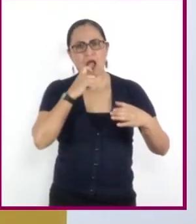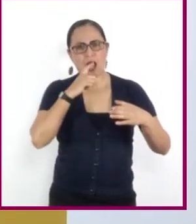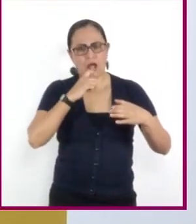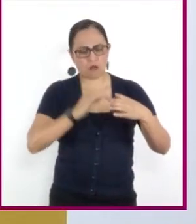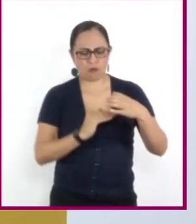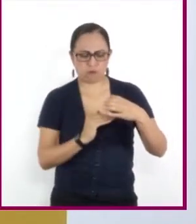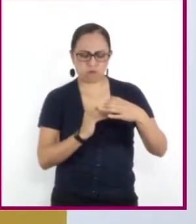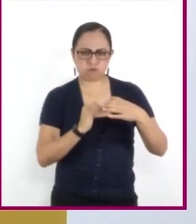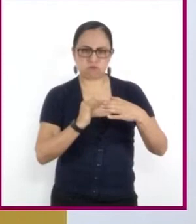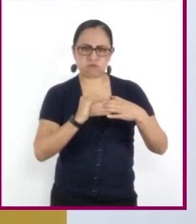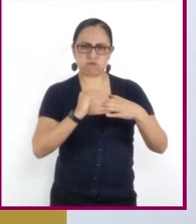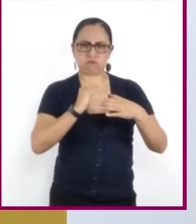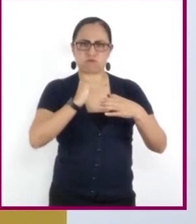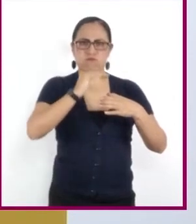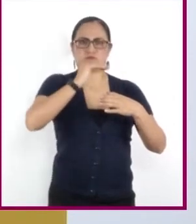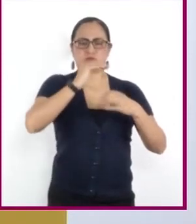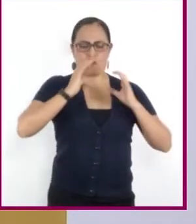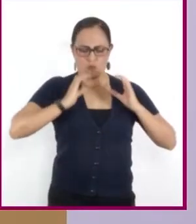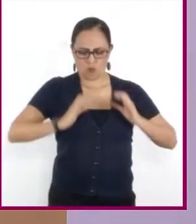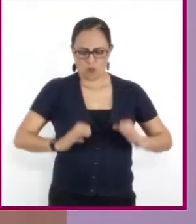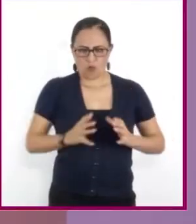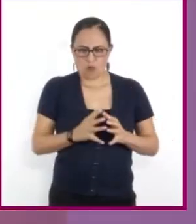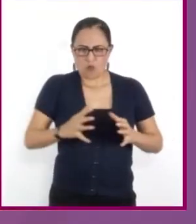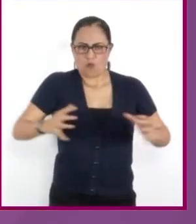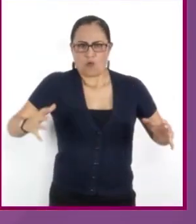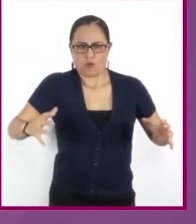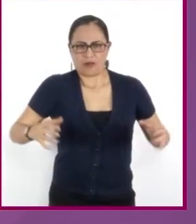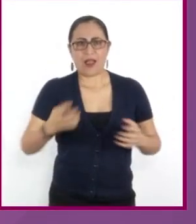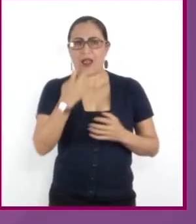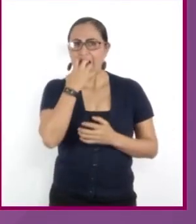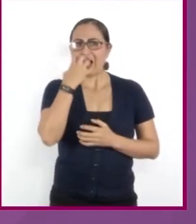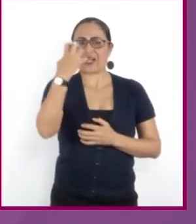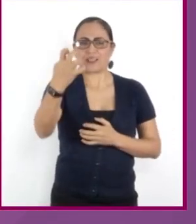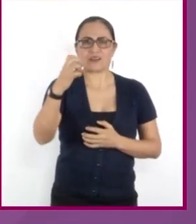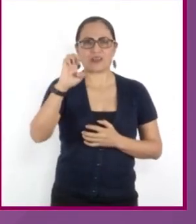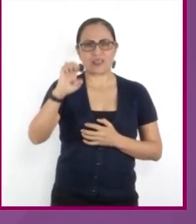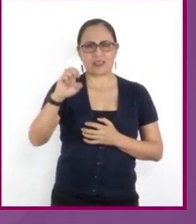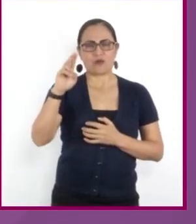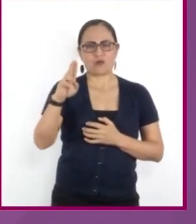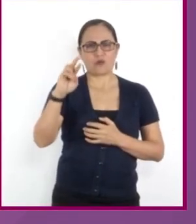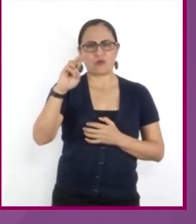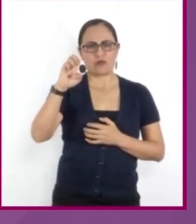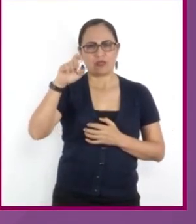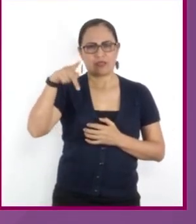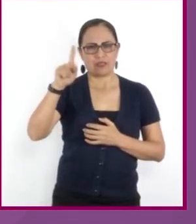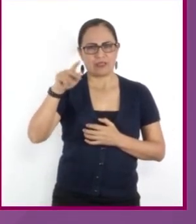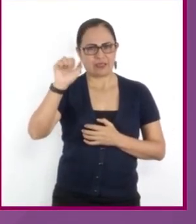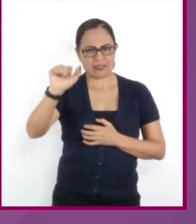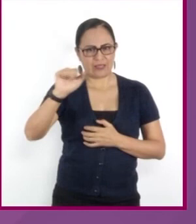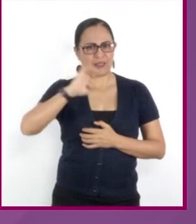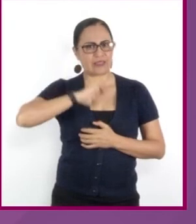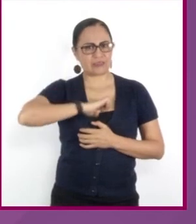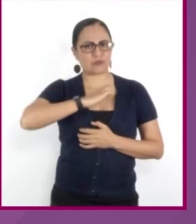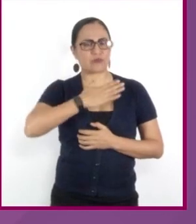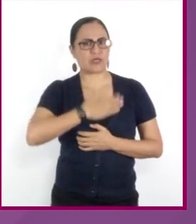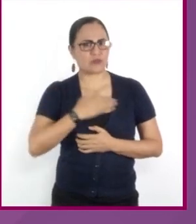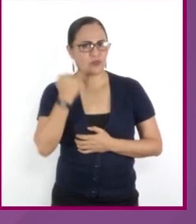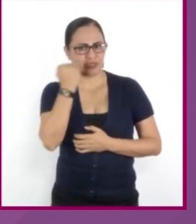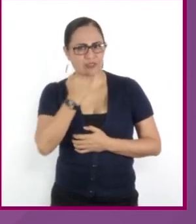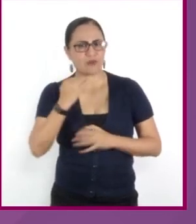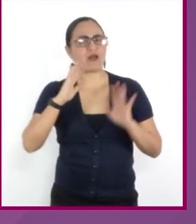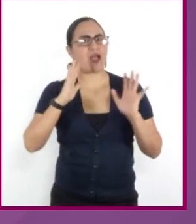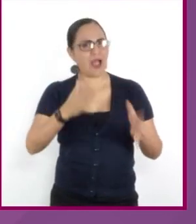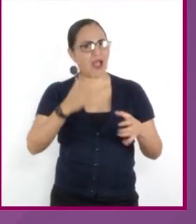desplazada equivalía a su volumen. Entonces gritó, ¡Eureka!, que en español significa lo he